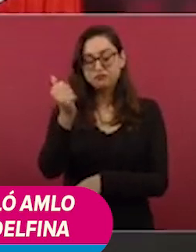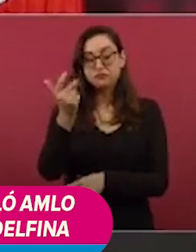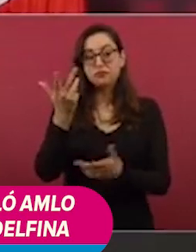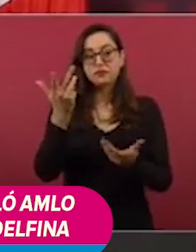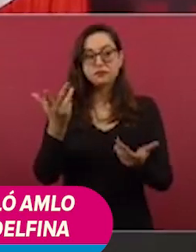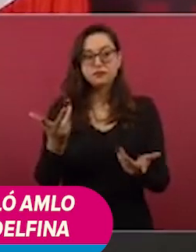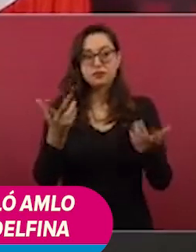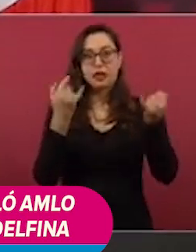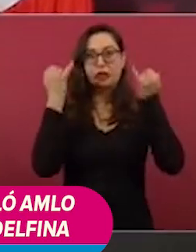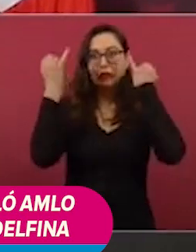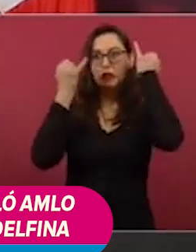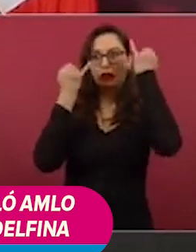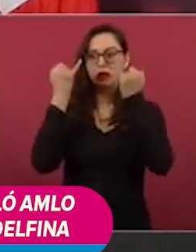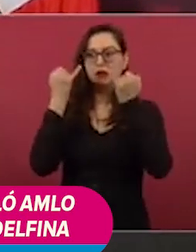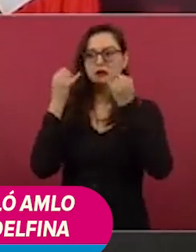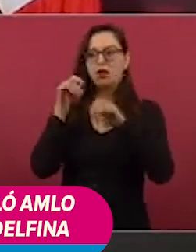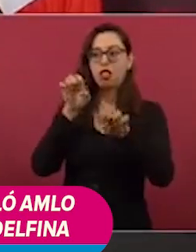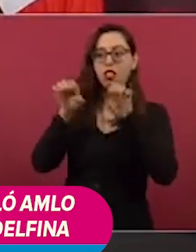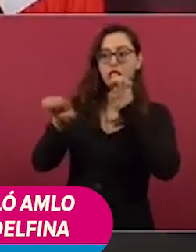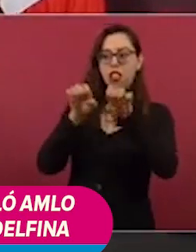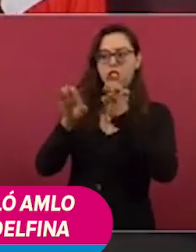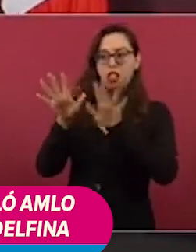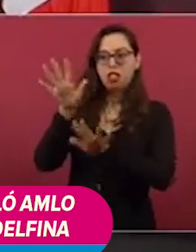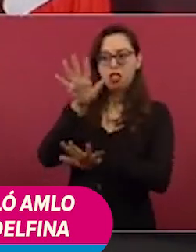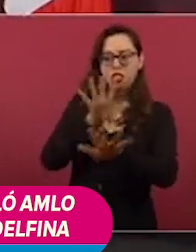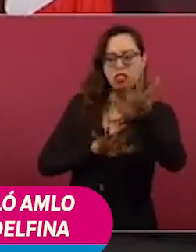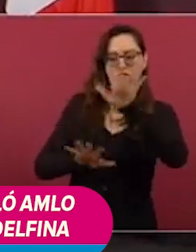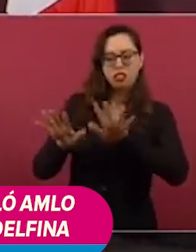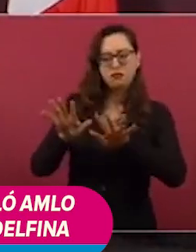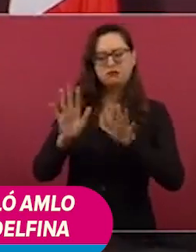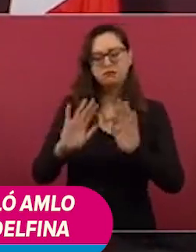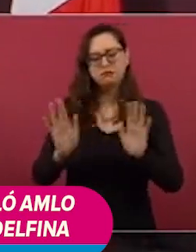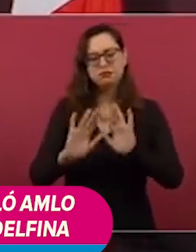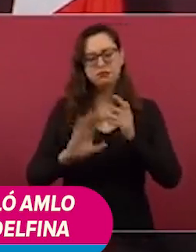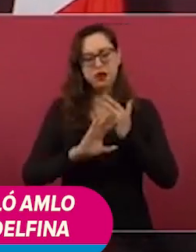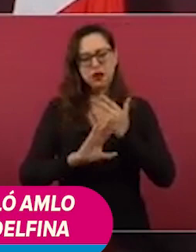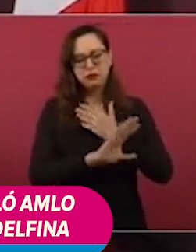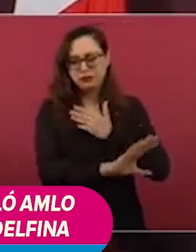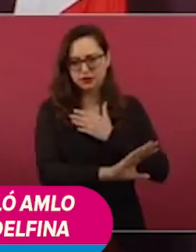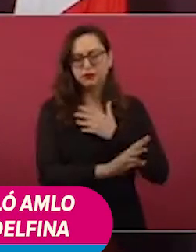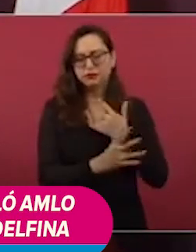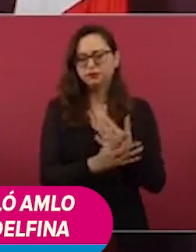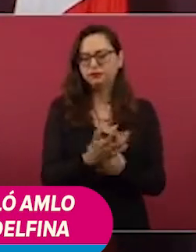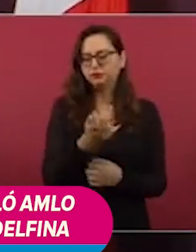manipulación en el manejo de la información.